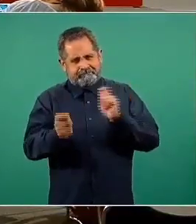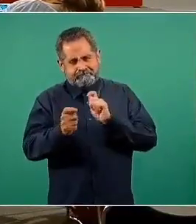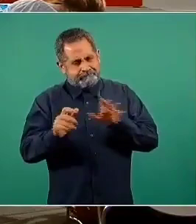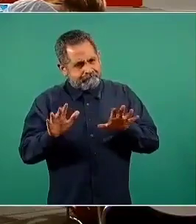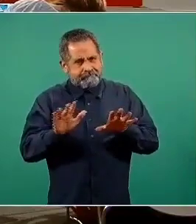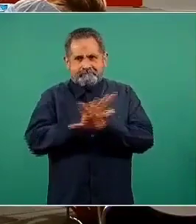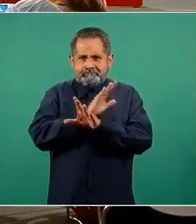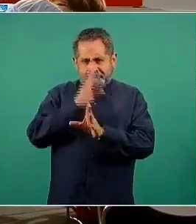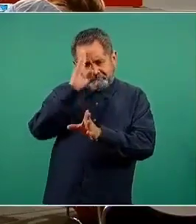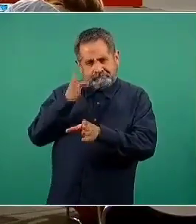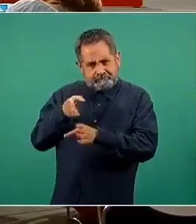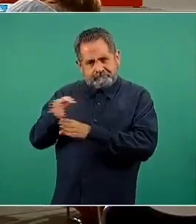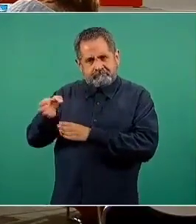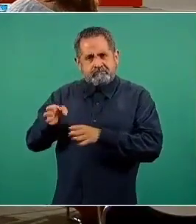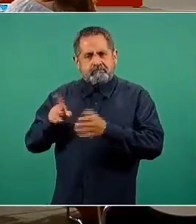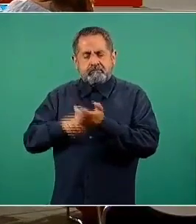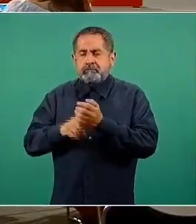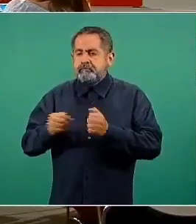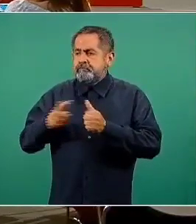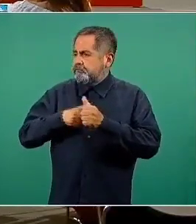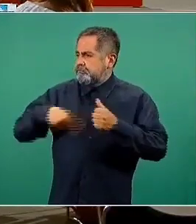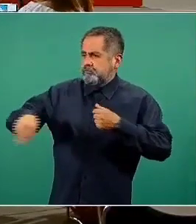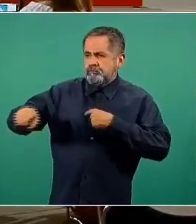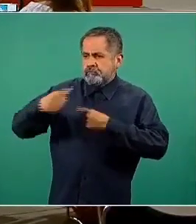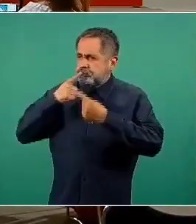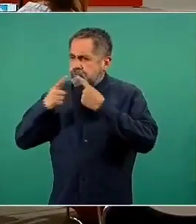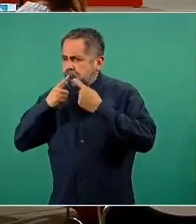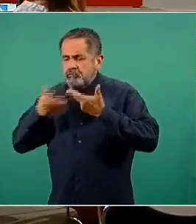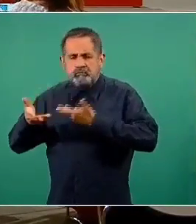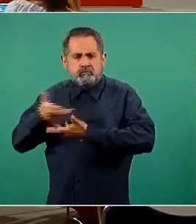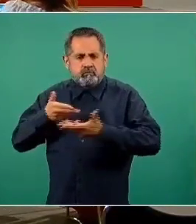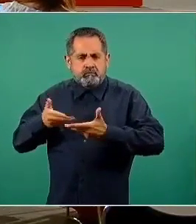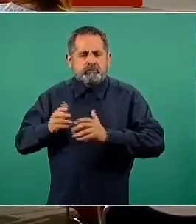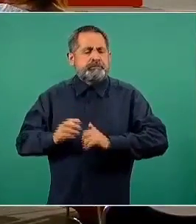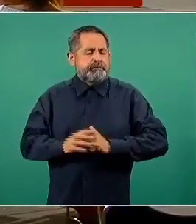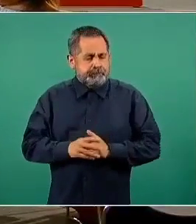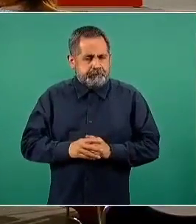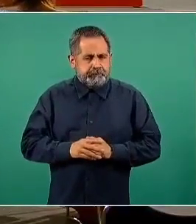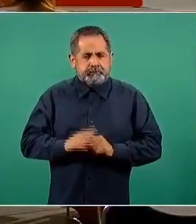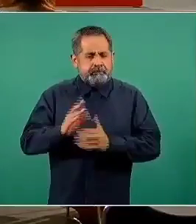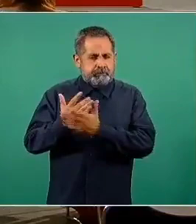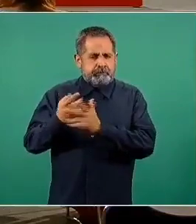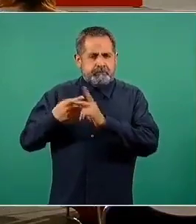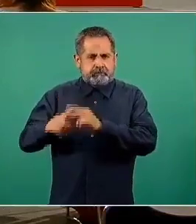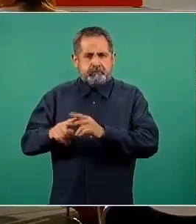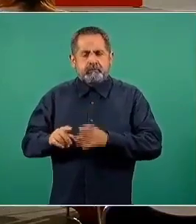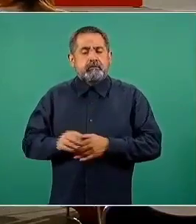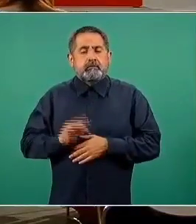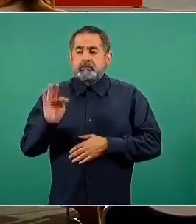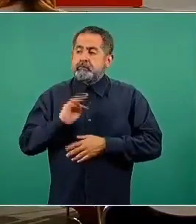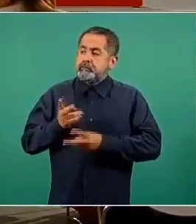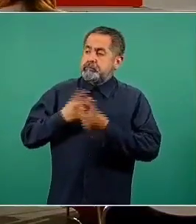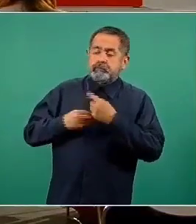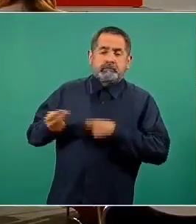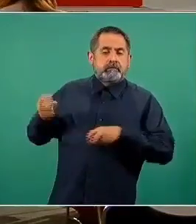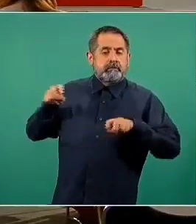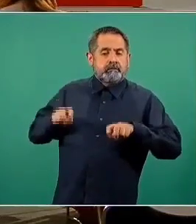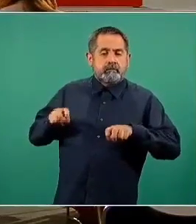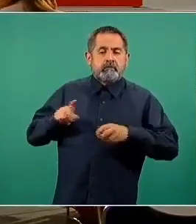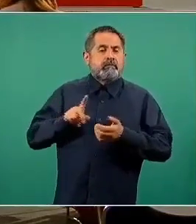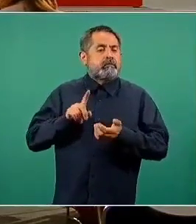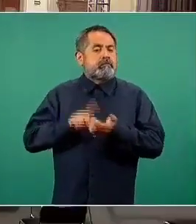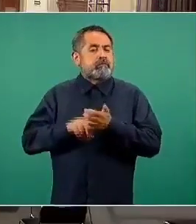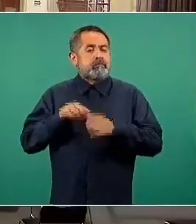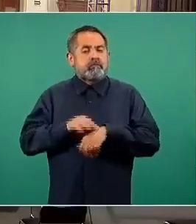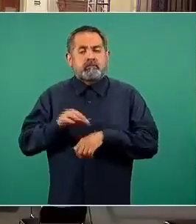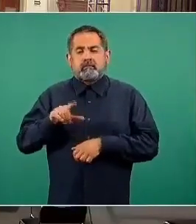tomando como referencia estas reflexiones. Entonces, en un momento partimos con eso. Posiblemente se integre con nosotros el doctor Ruy